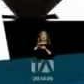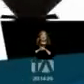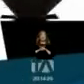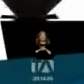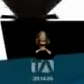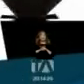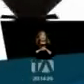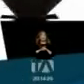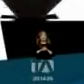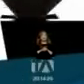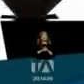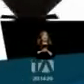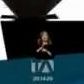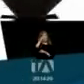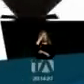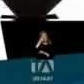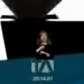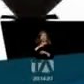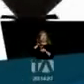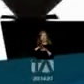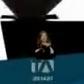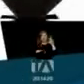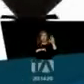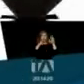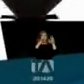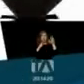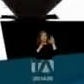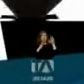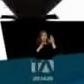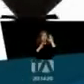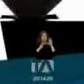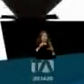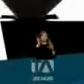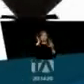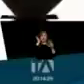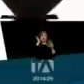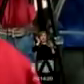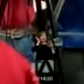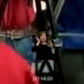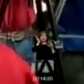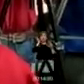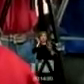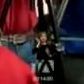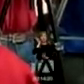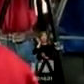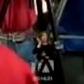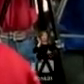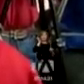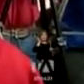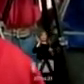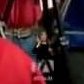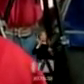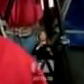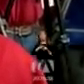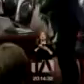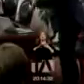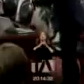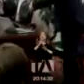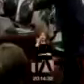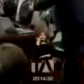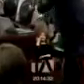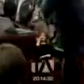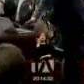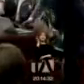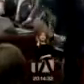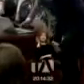El elector debe escoger hasta 3 hombres, hasta 3 mujeres y 1 de las nacionalidades. Y si anulaba la papeleta de